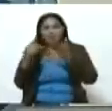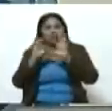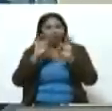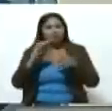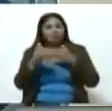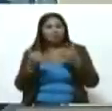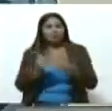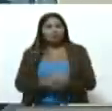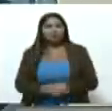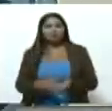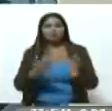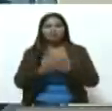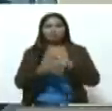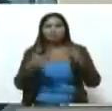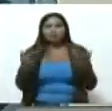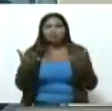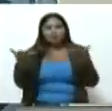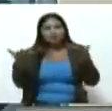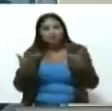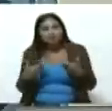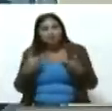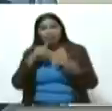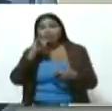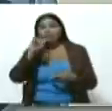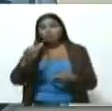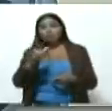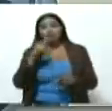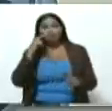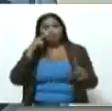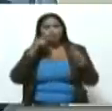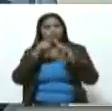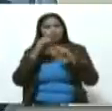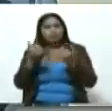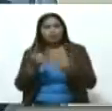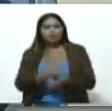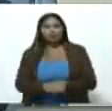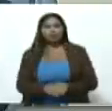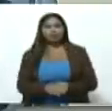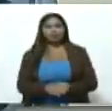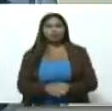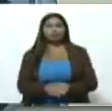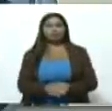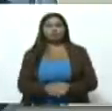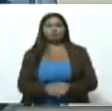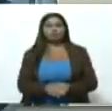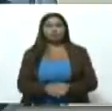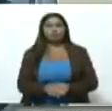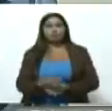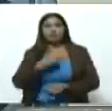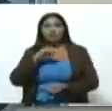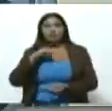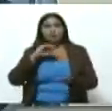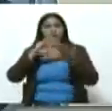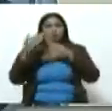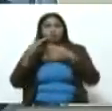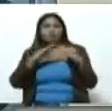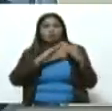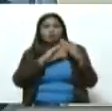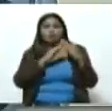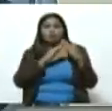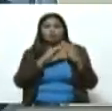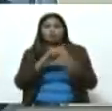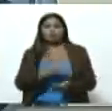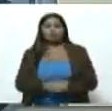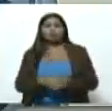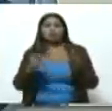para recibir las denuncias directamente de la comunidad a